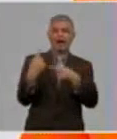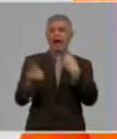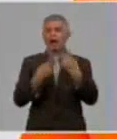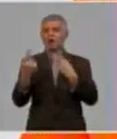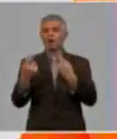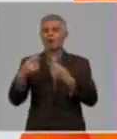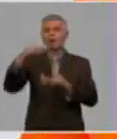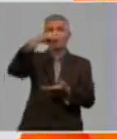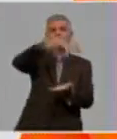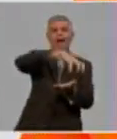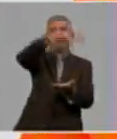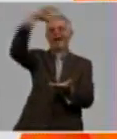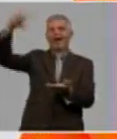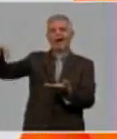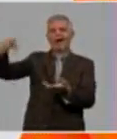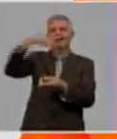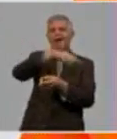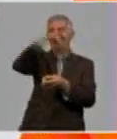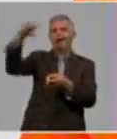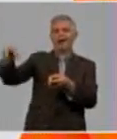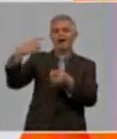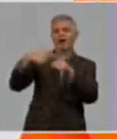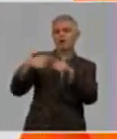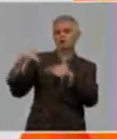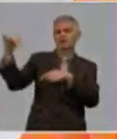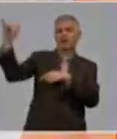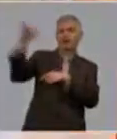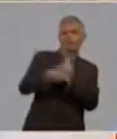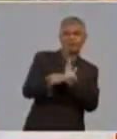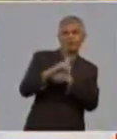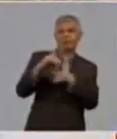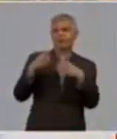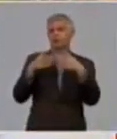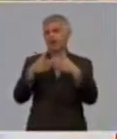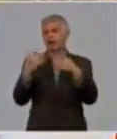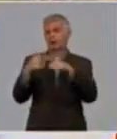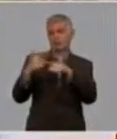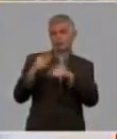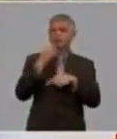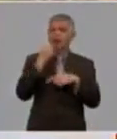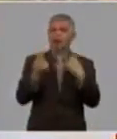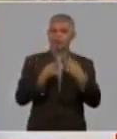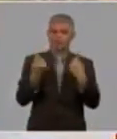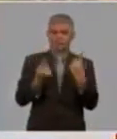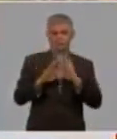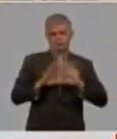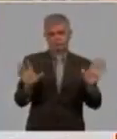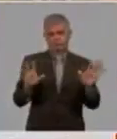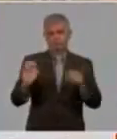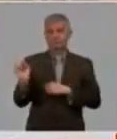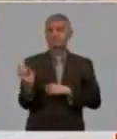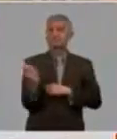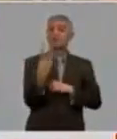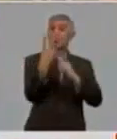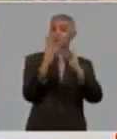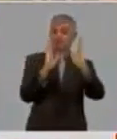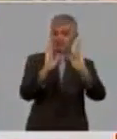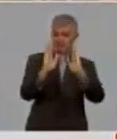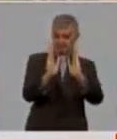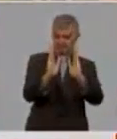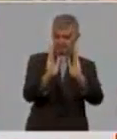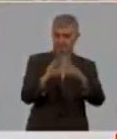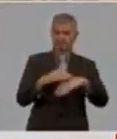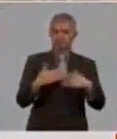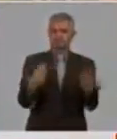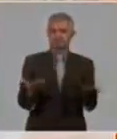procedentes desde el exterior que las personas tienen en los operadores transitarios. Luego, en la segunda fase, lo que se